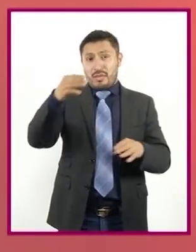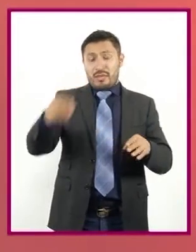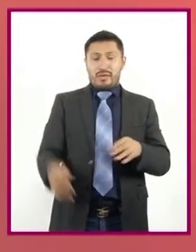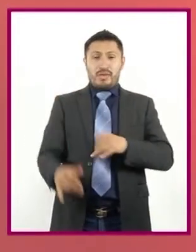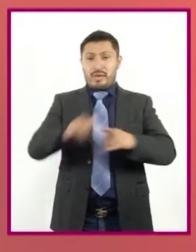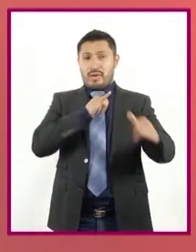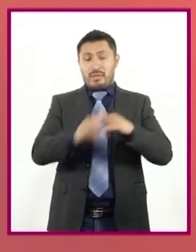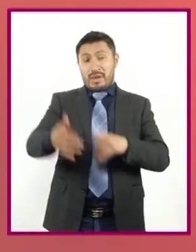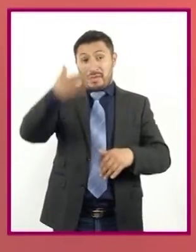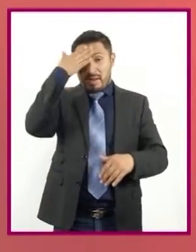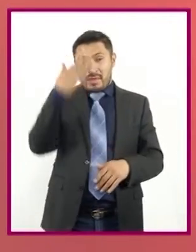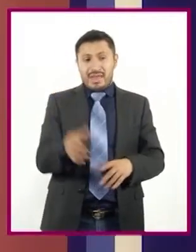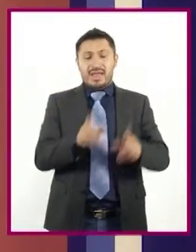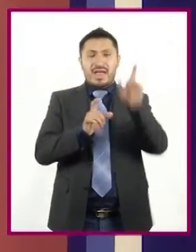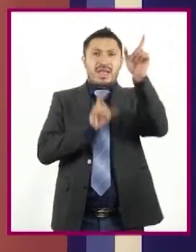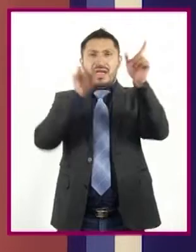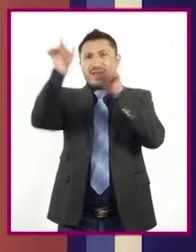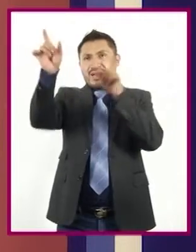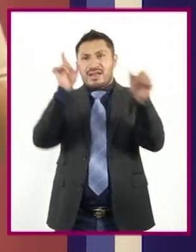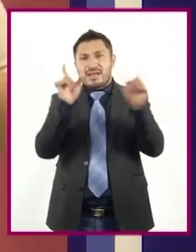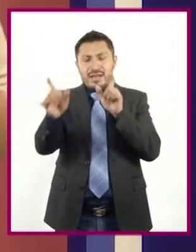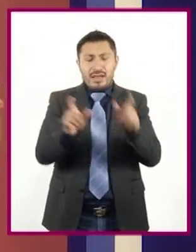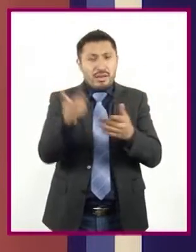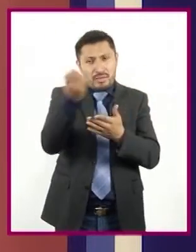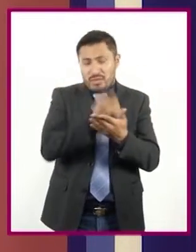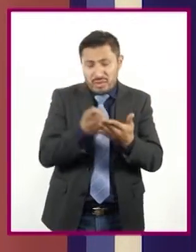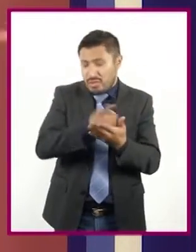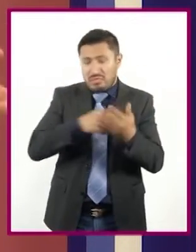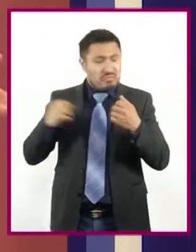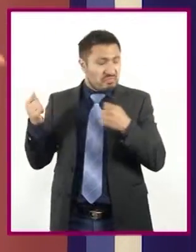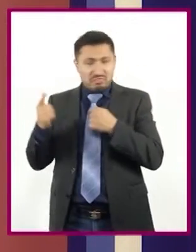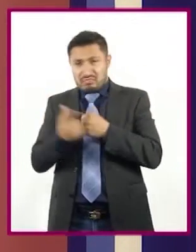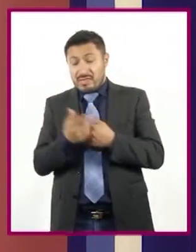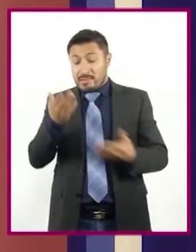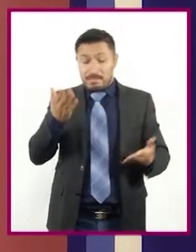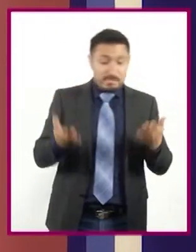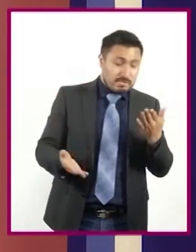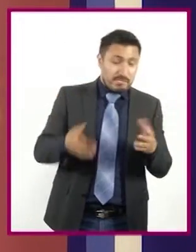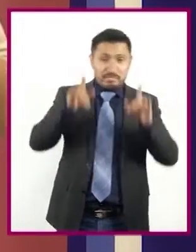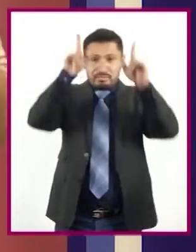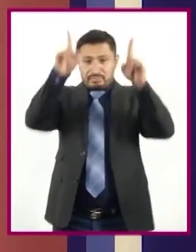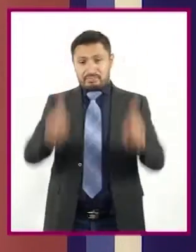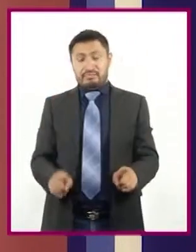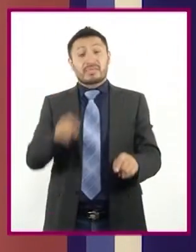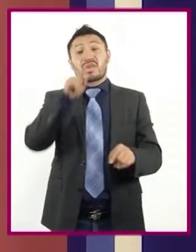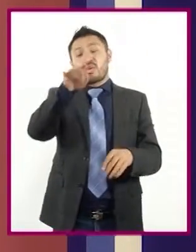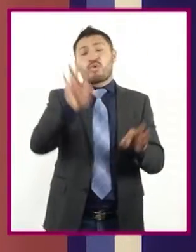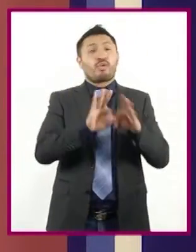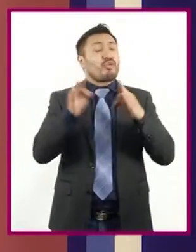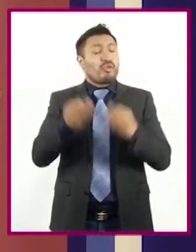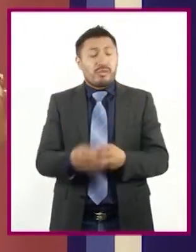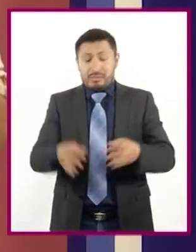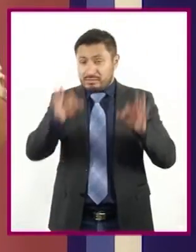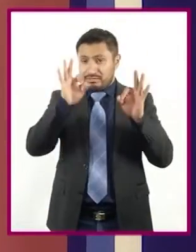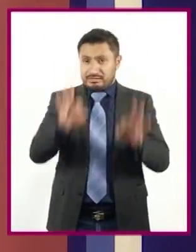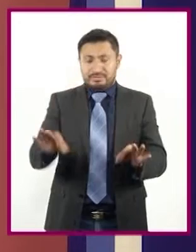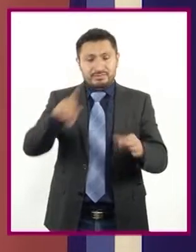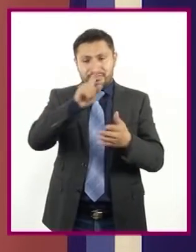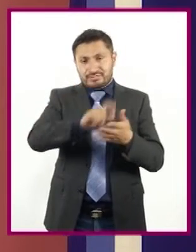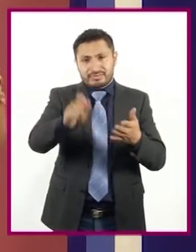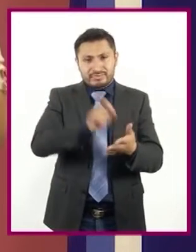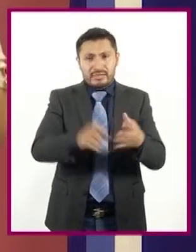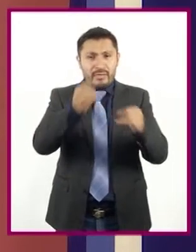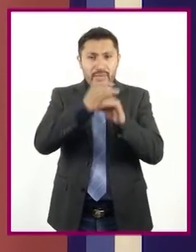cuadro sinóptico, un mapa conceptual o un cuadro comparativo, para que de una forma más práctica anoten y recuperen los datos